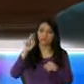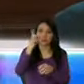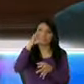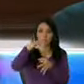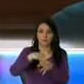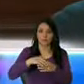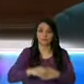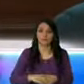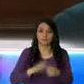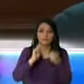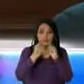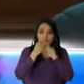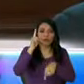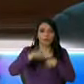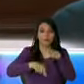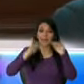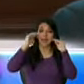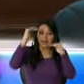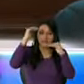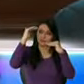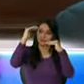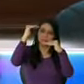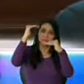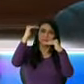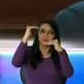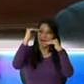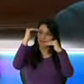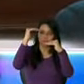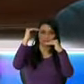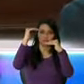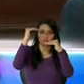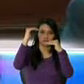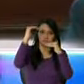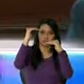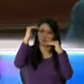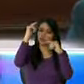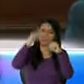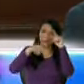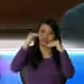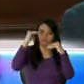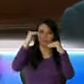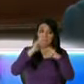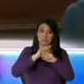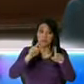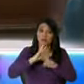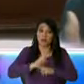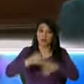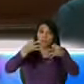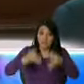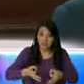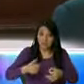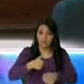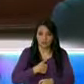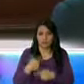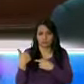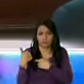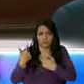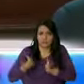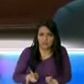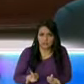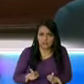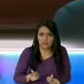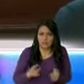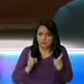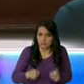podría cambiar porque la tendencia señala que está marcada, pero para dar resultados oficiales por responsabilidad, porque somos el ente rector